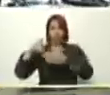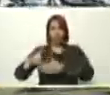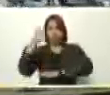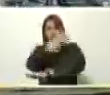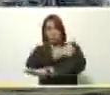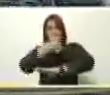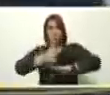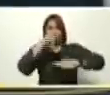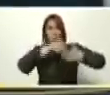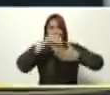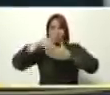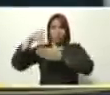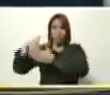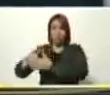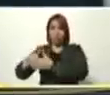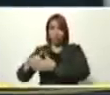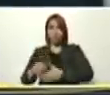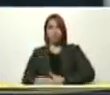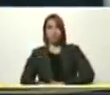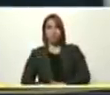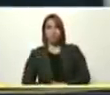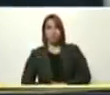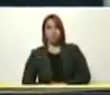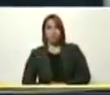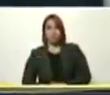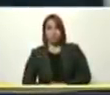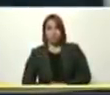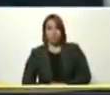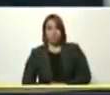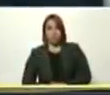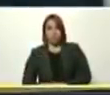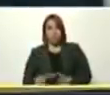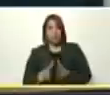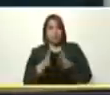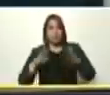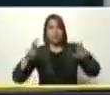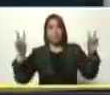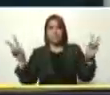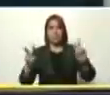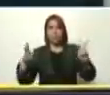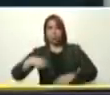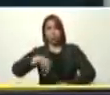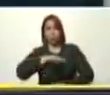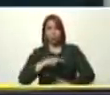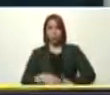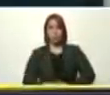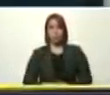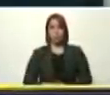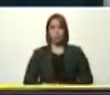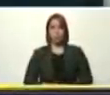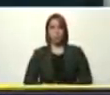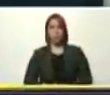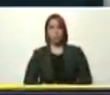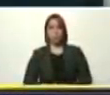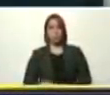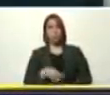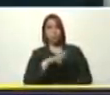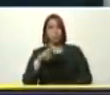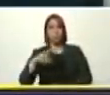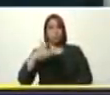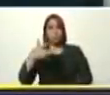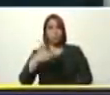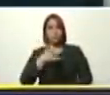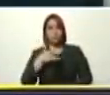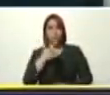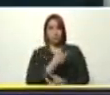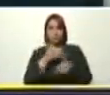autoridades electorales. Ha sido una gran victoria de nosotros. los republicanos, los